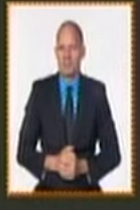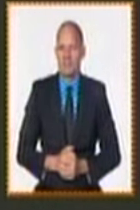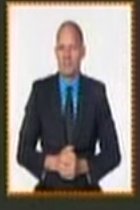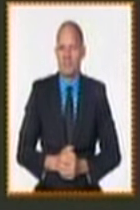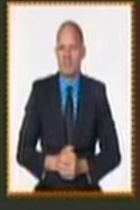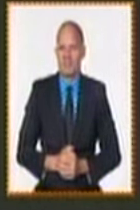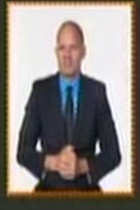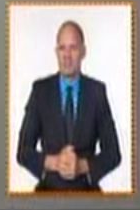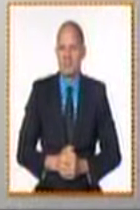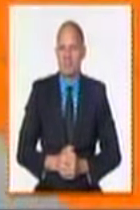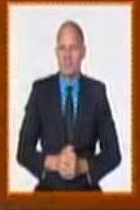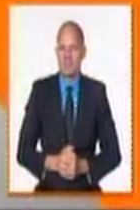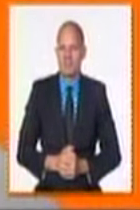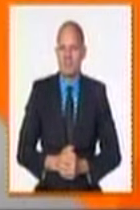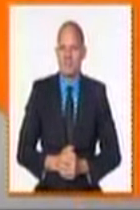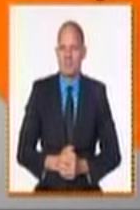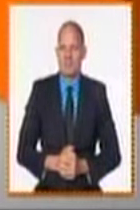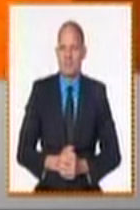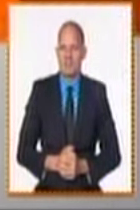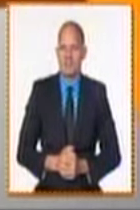www.fidelcastro.co.